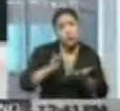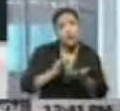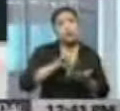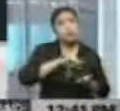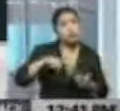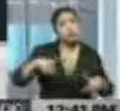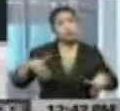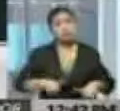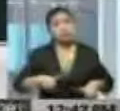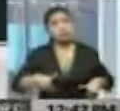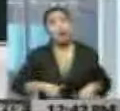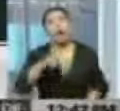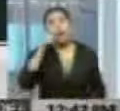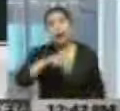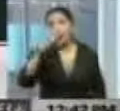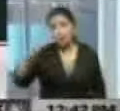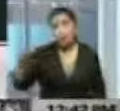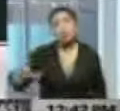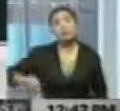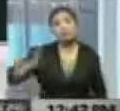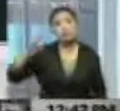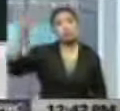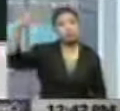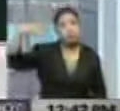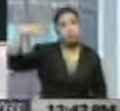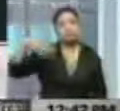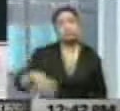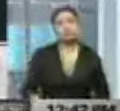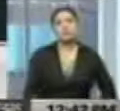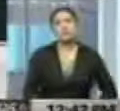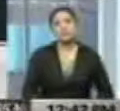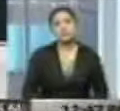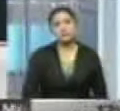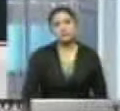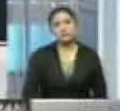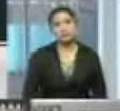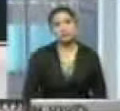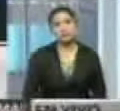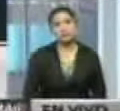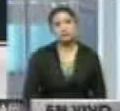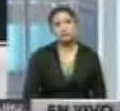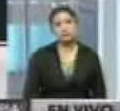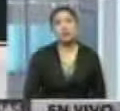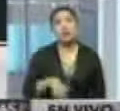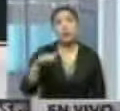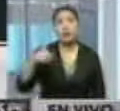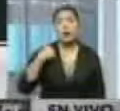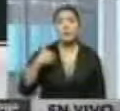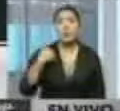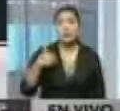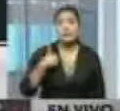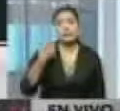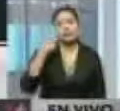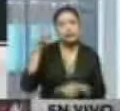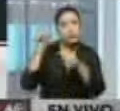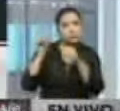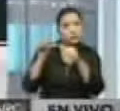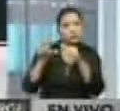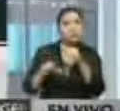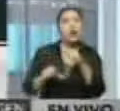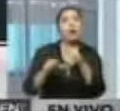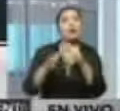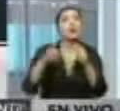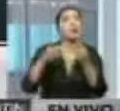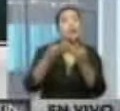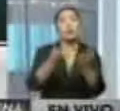posible para que el pueblo siga recibiendo su servicio eléctrico. Hoy también aprovechamos para pasar revista con toda la prensa